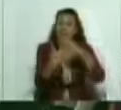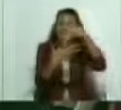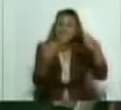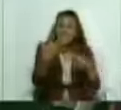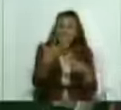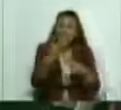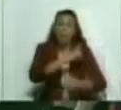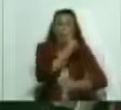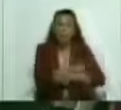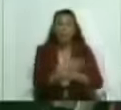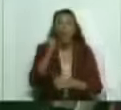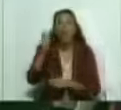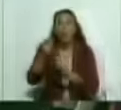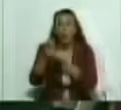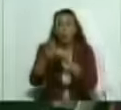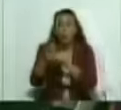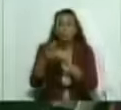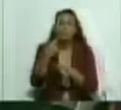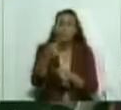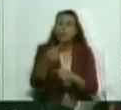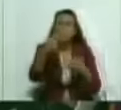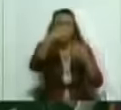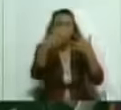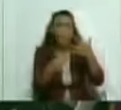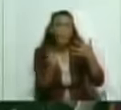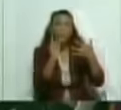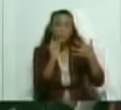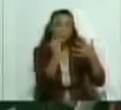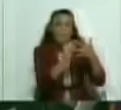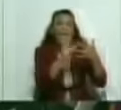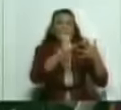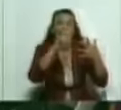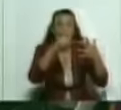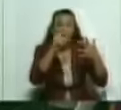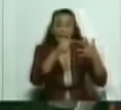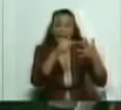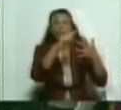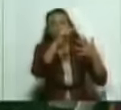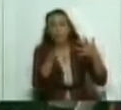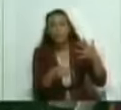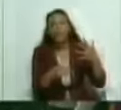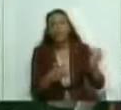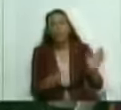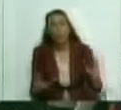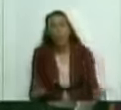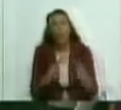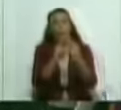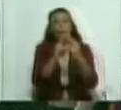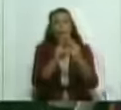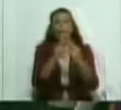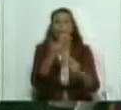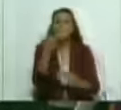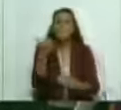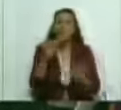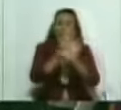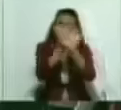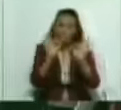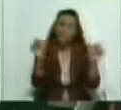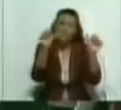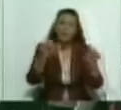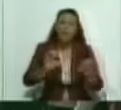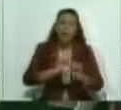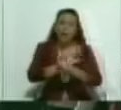que establece la Constitución de la República Bolivariana de Venezuela y donde se encuentra el mejor